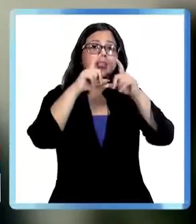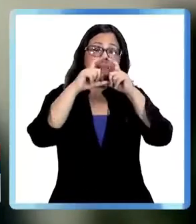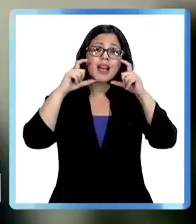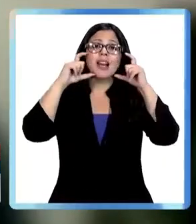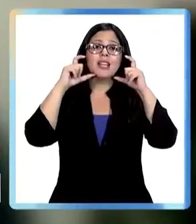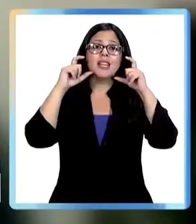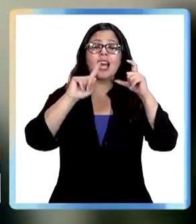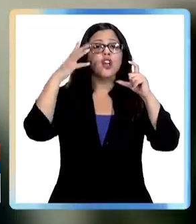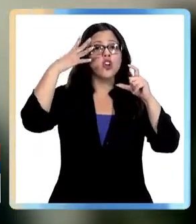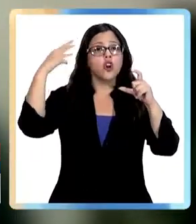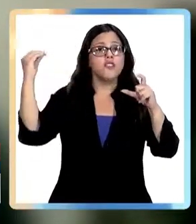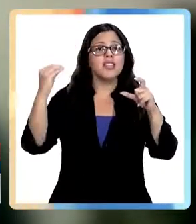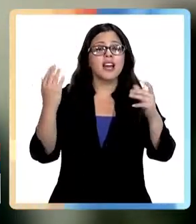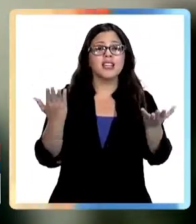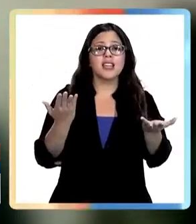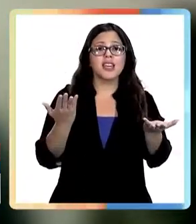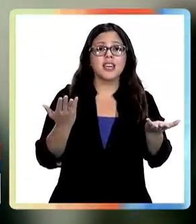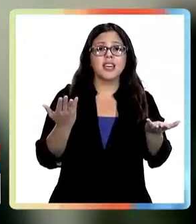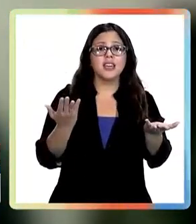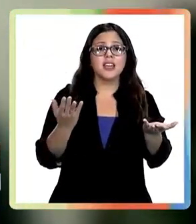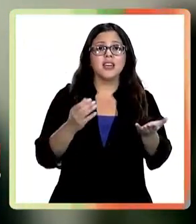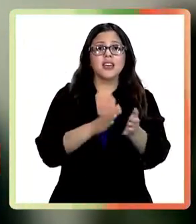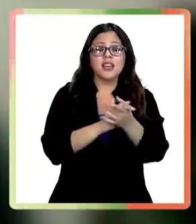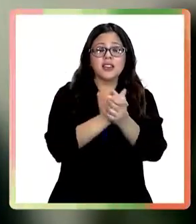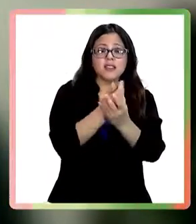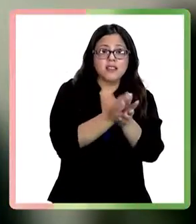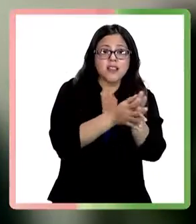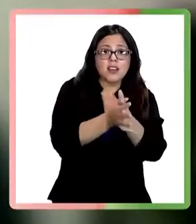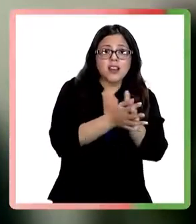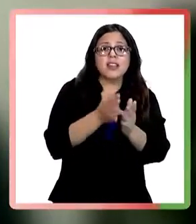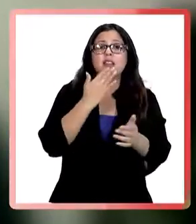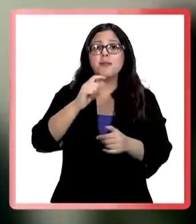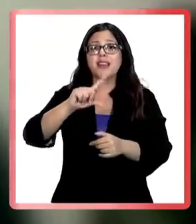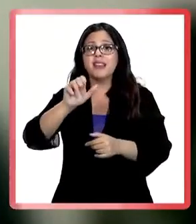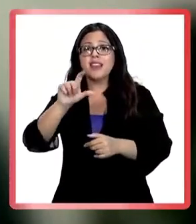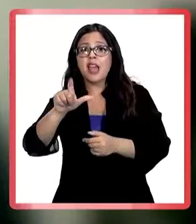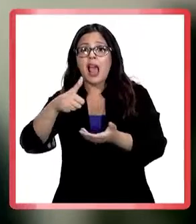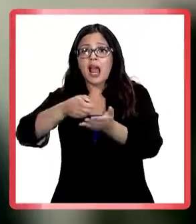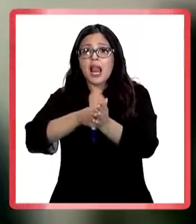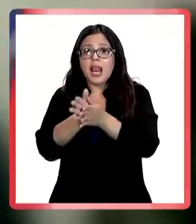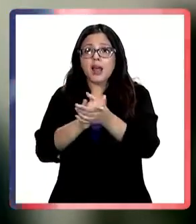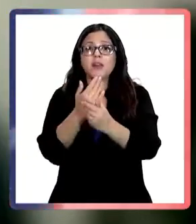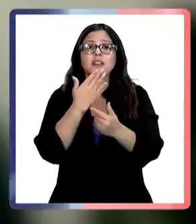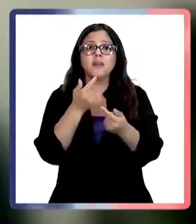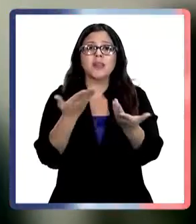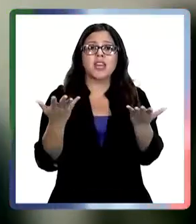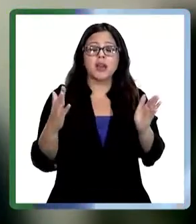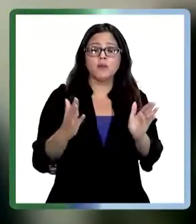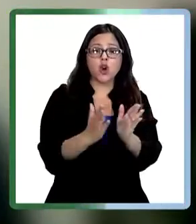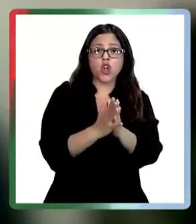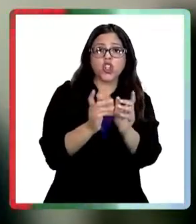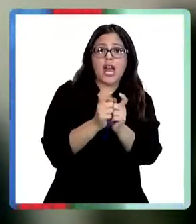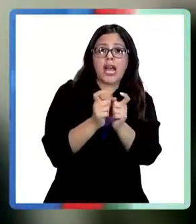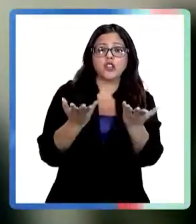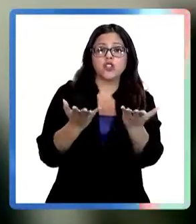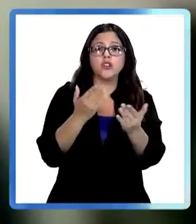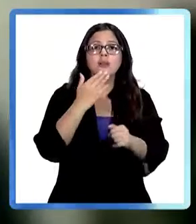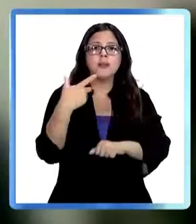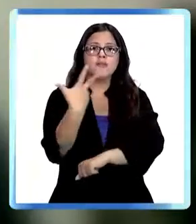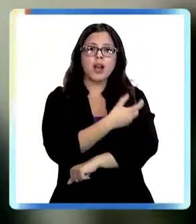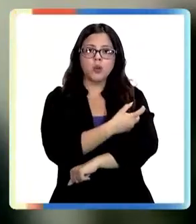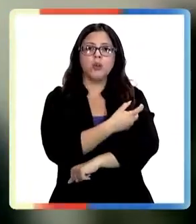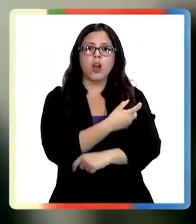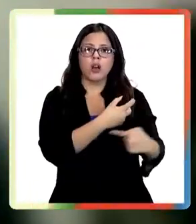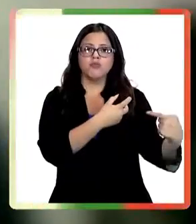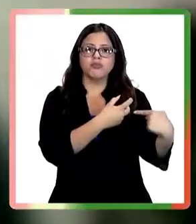no olvidar el uso del lavado de manos y el alcohol gel, por supuesto, porque este virus también se transmite por contacto, y la